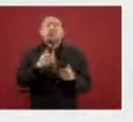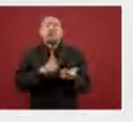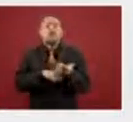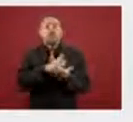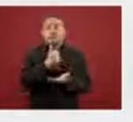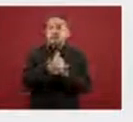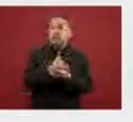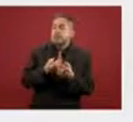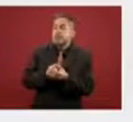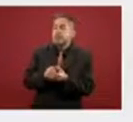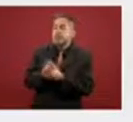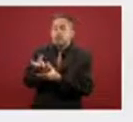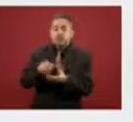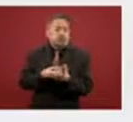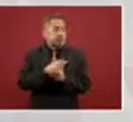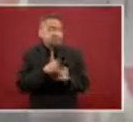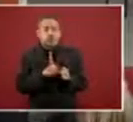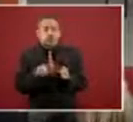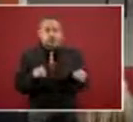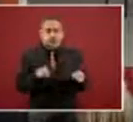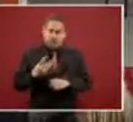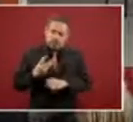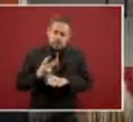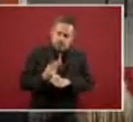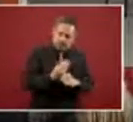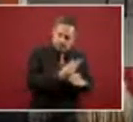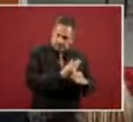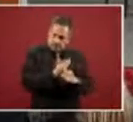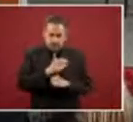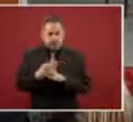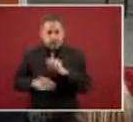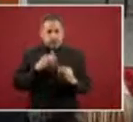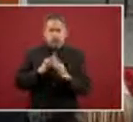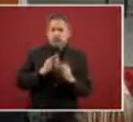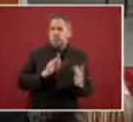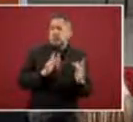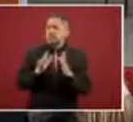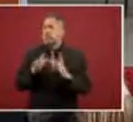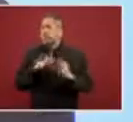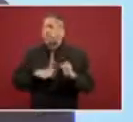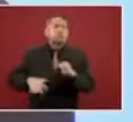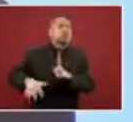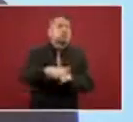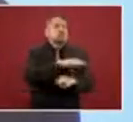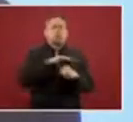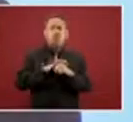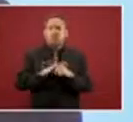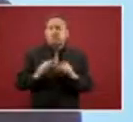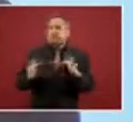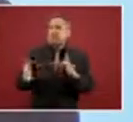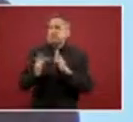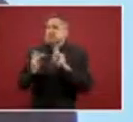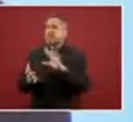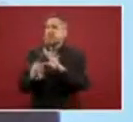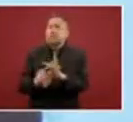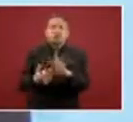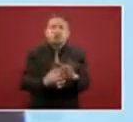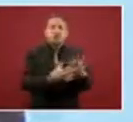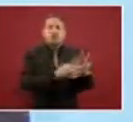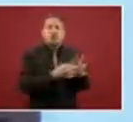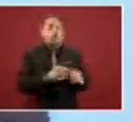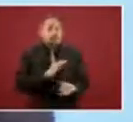primario hacia estas comunidades y que asimismo se conecten a los centros de desarrollo y económicos de cada una de